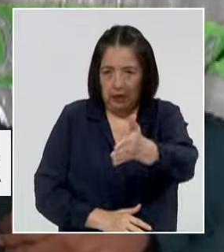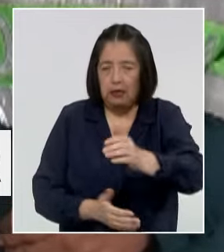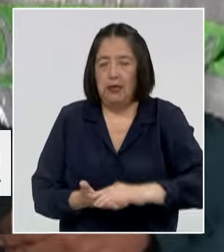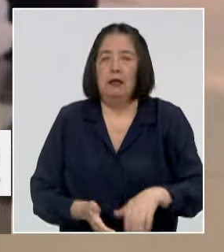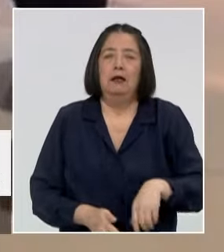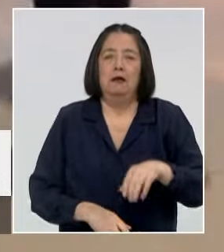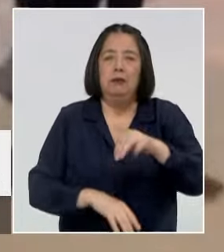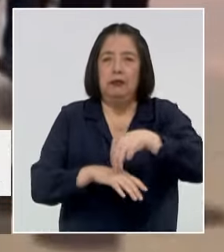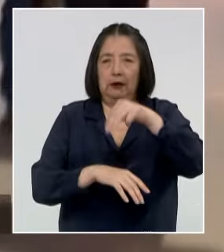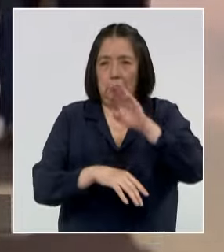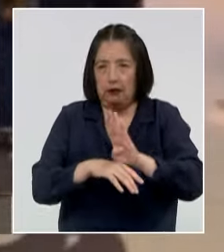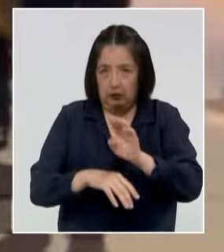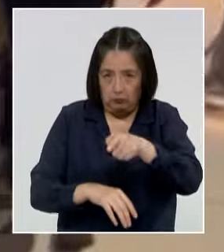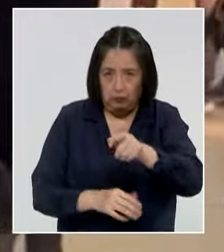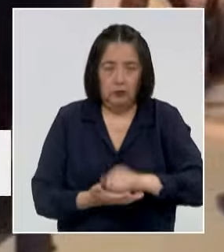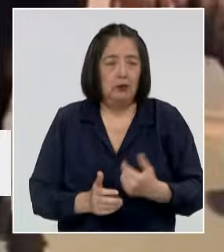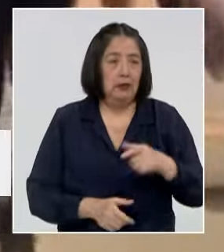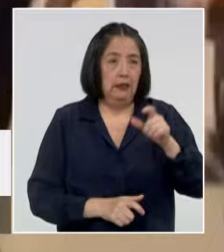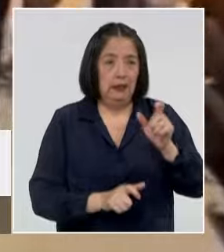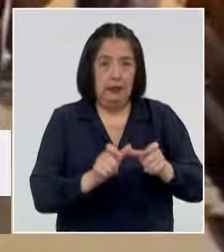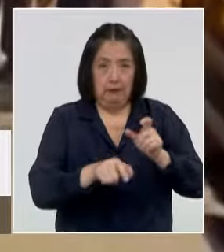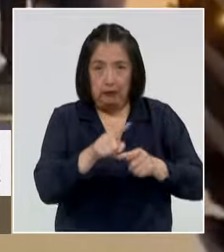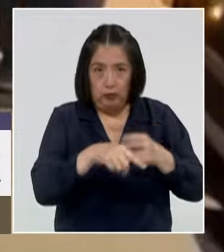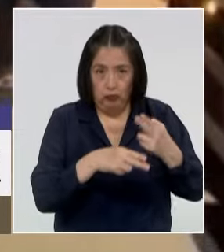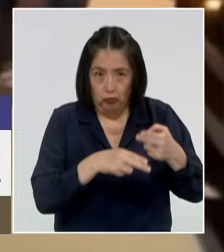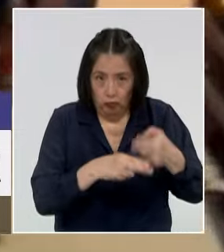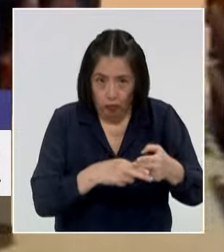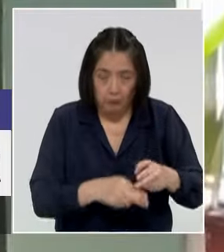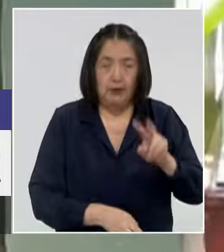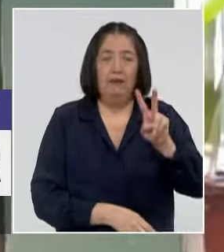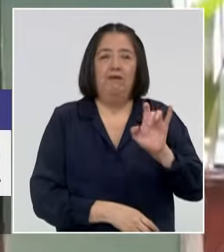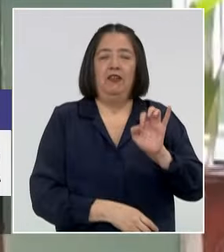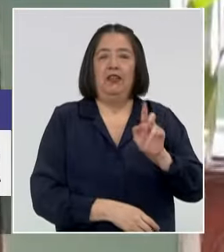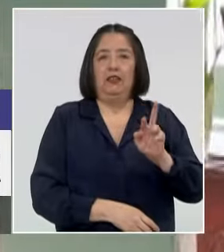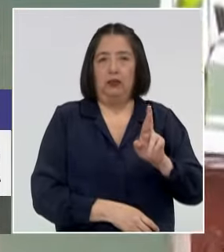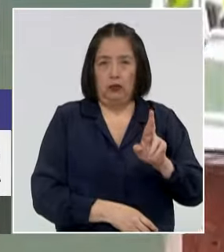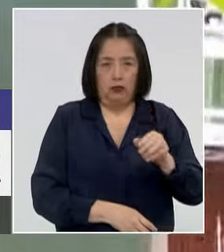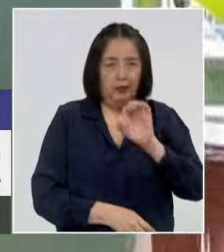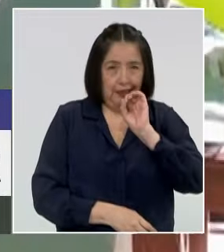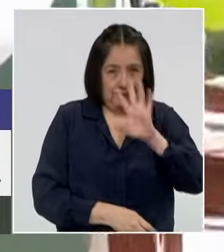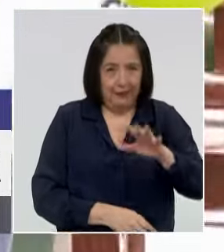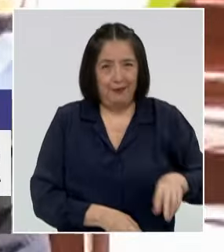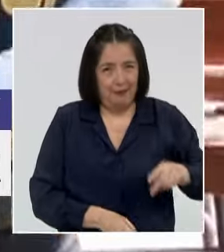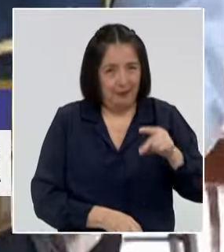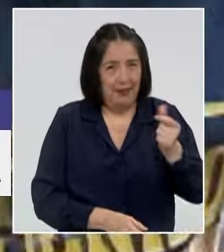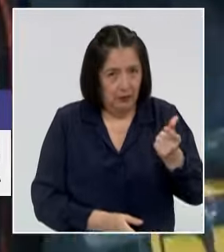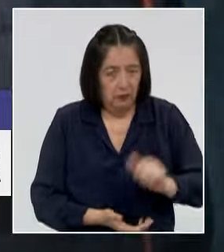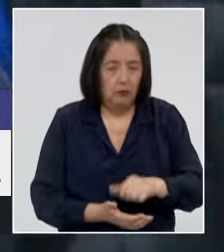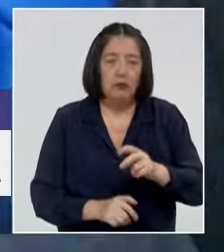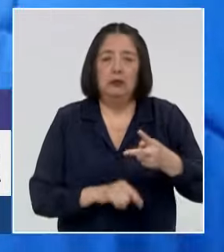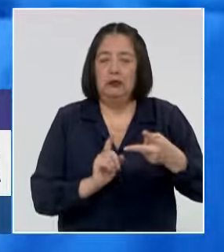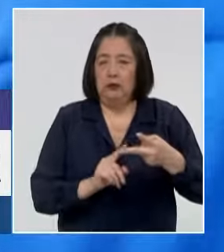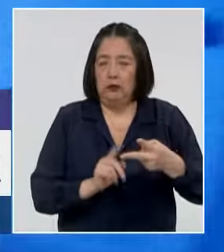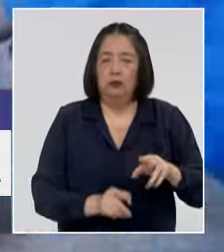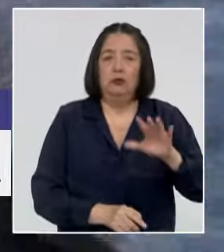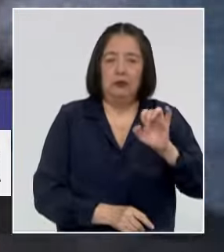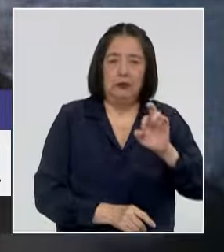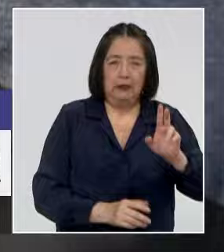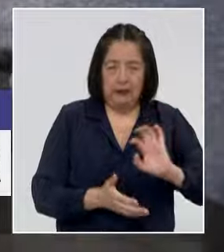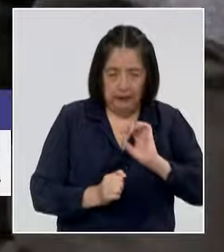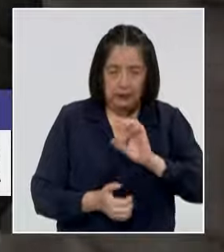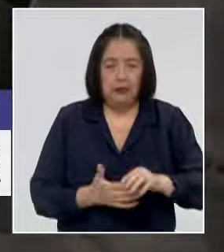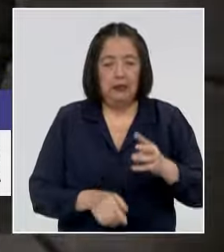de Dios. Los sujetos fueron identificados como Víctor Romaní, alias Perro, César Espinosa, alias Toretto, y